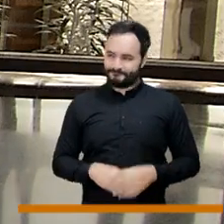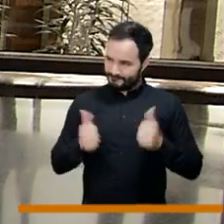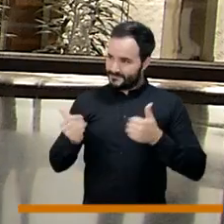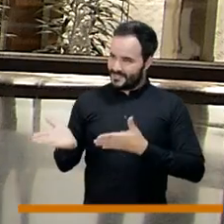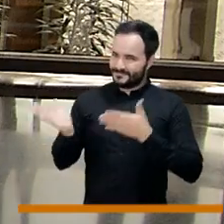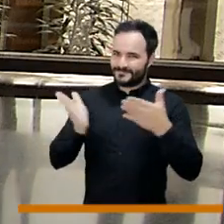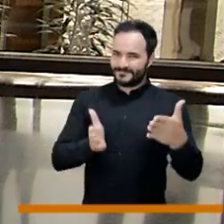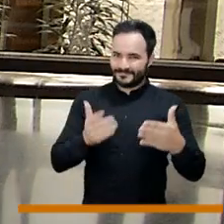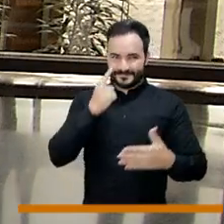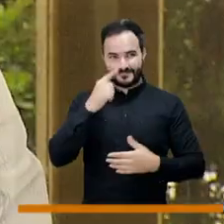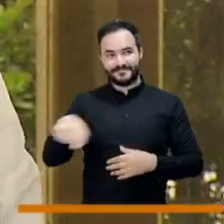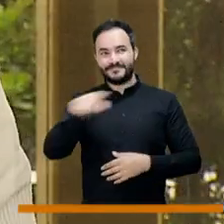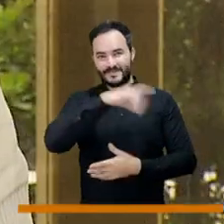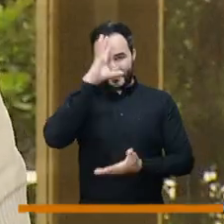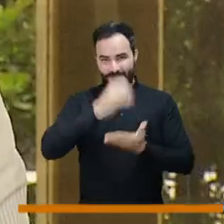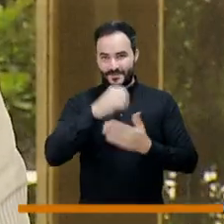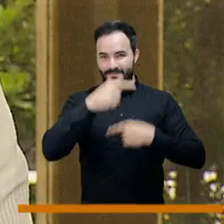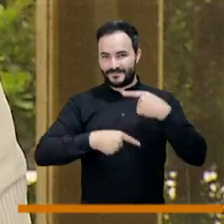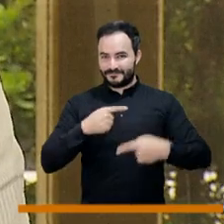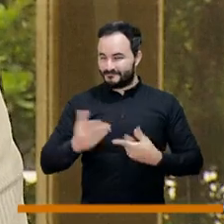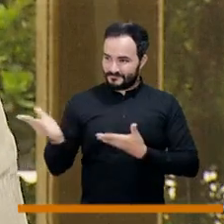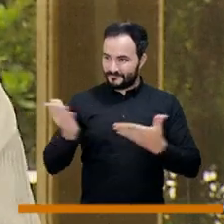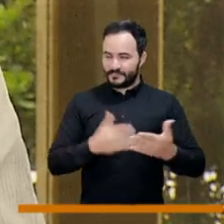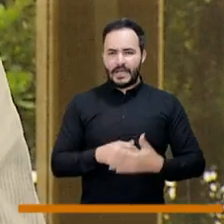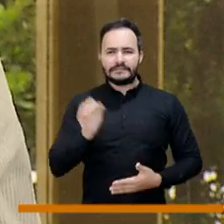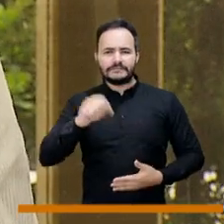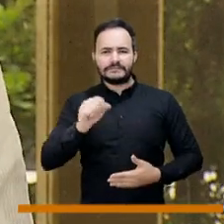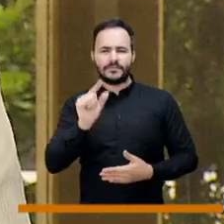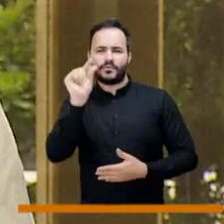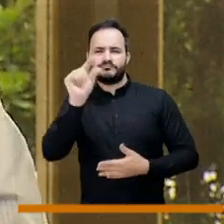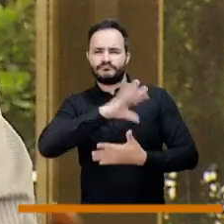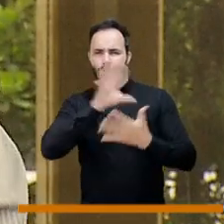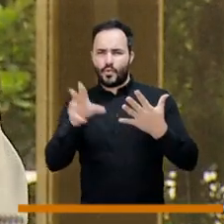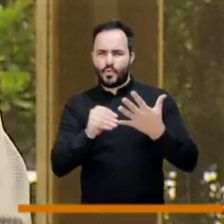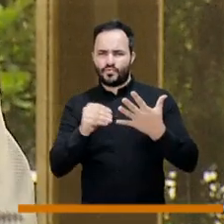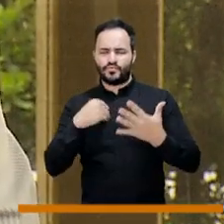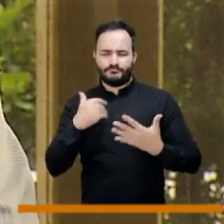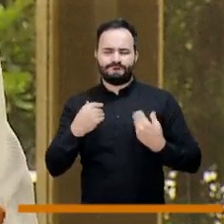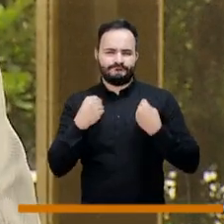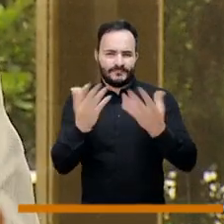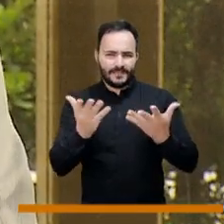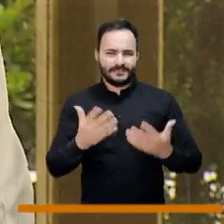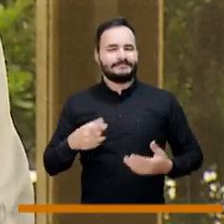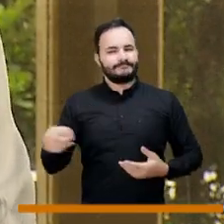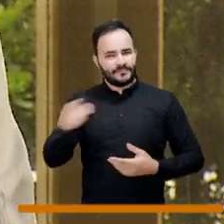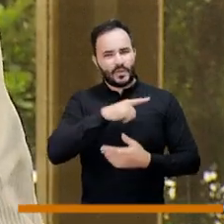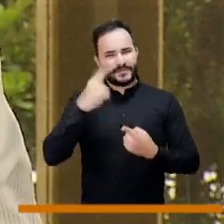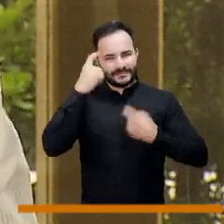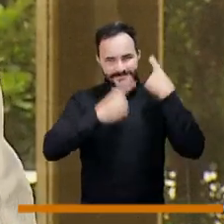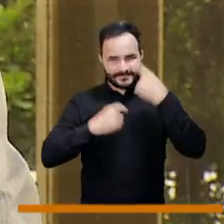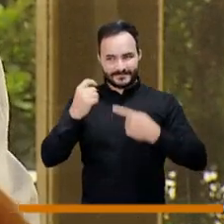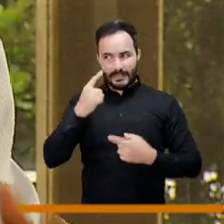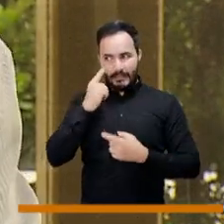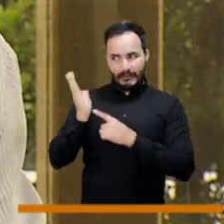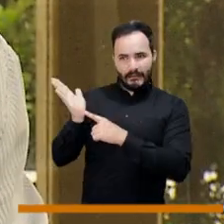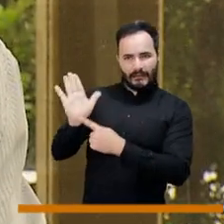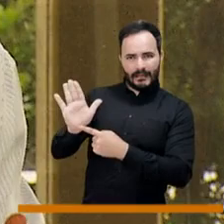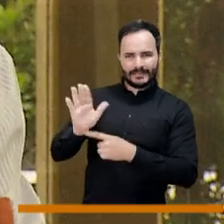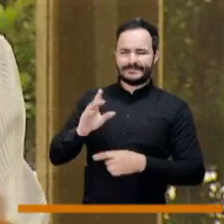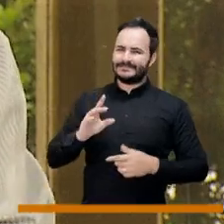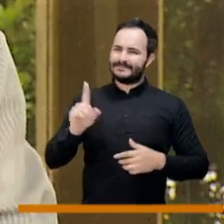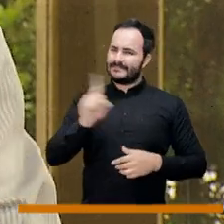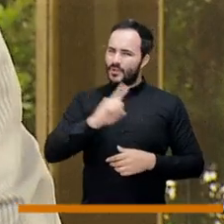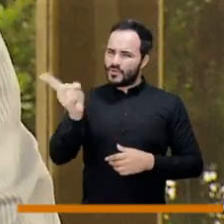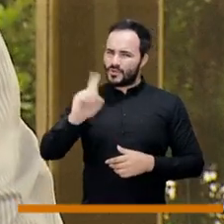con de televidentes. Adelante. Bueno, una pequeña conclusión, aquí queríamos era entregar un mensaje de cómo no se debe